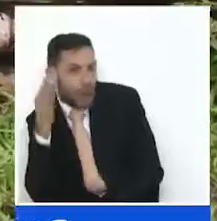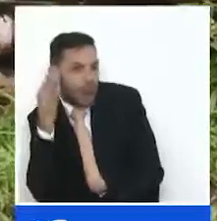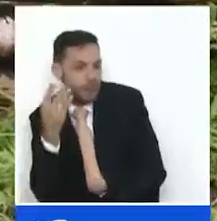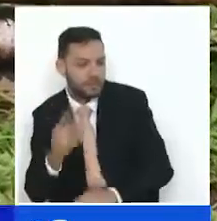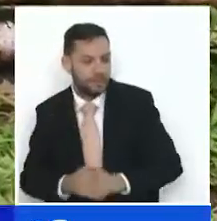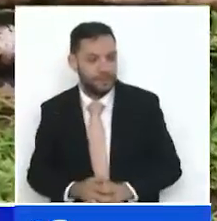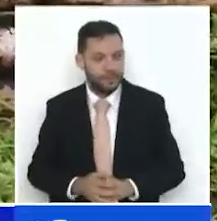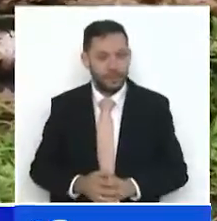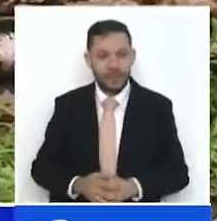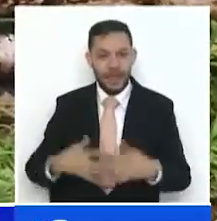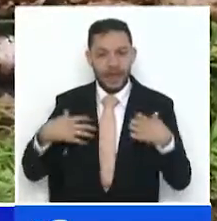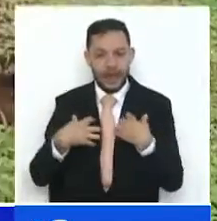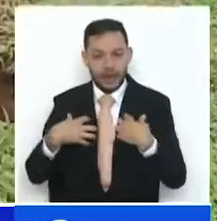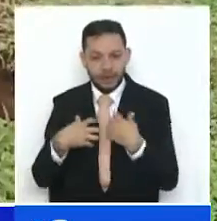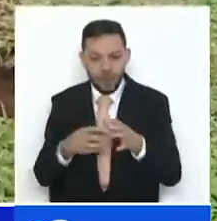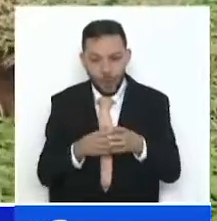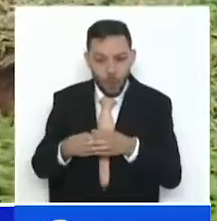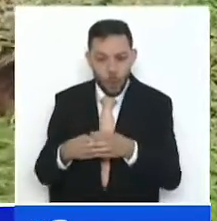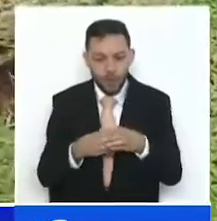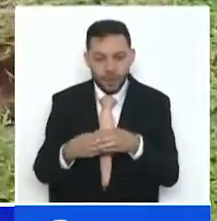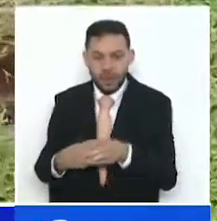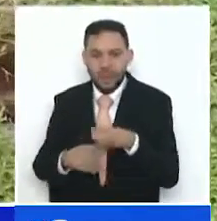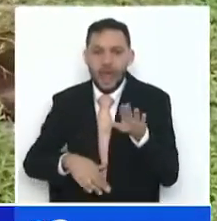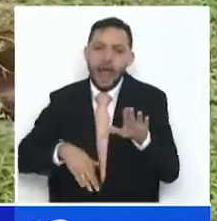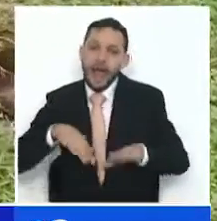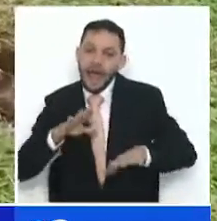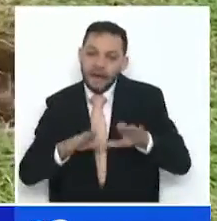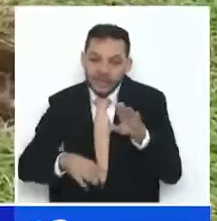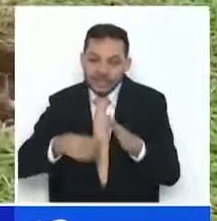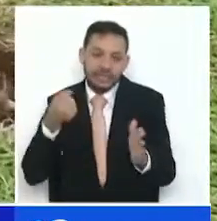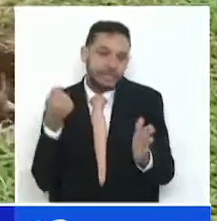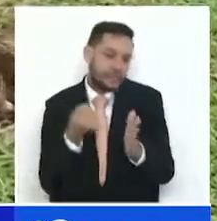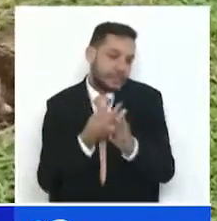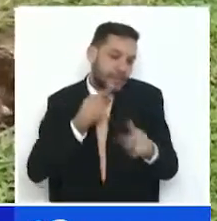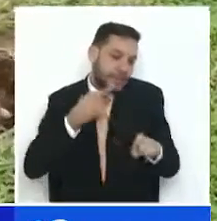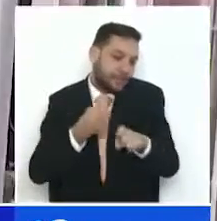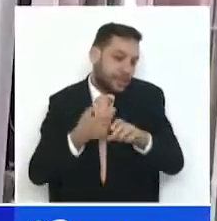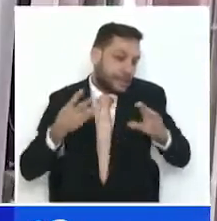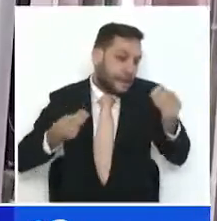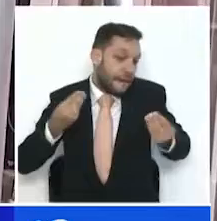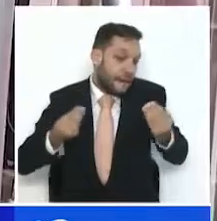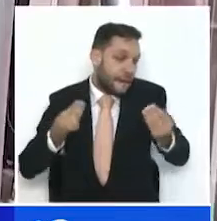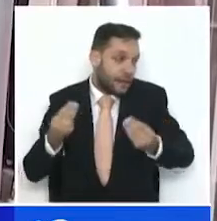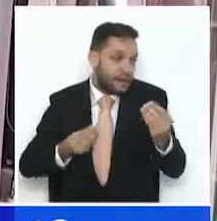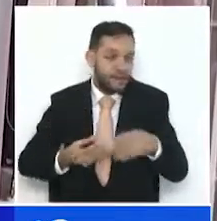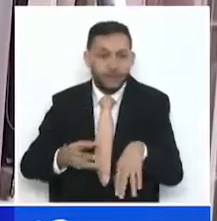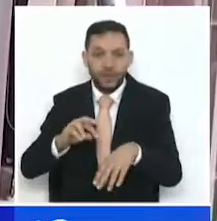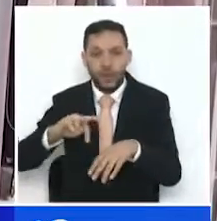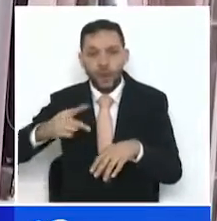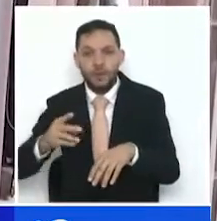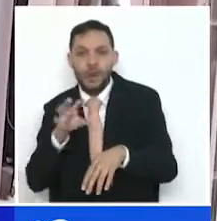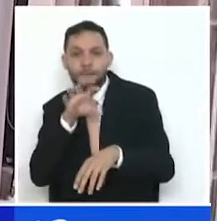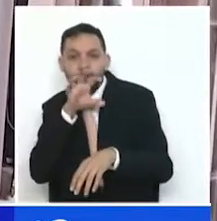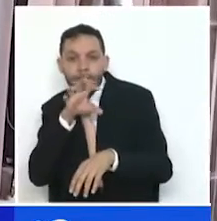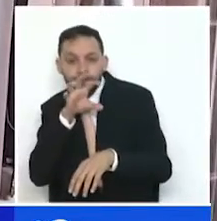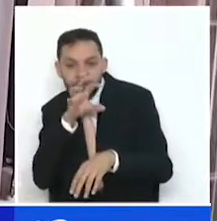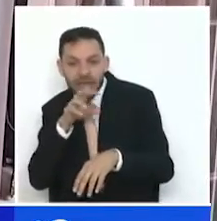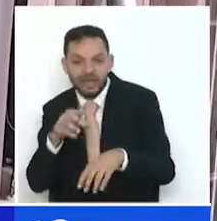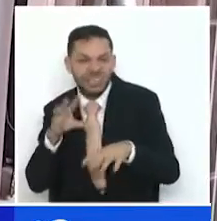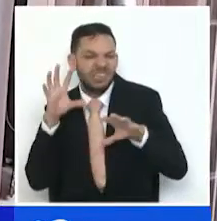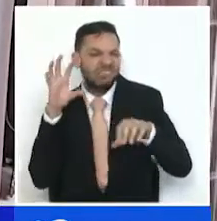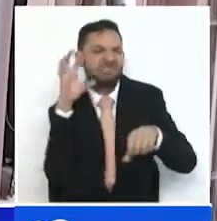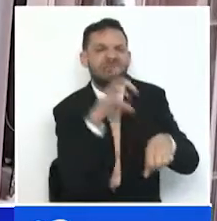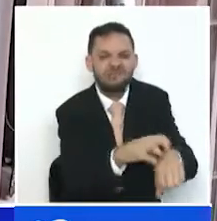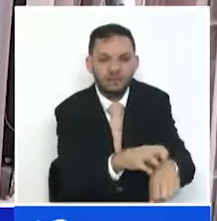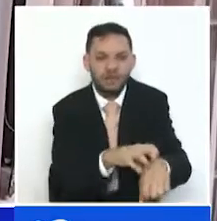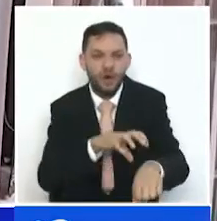Para los animalistas, este tipo de fenómenos son accidentes. Es cuando un animal agrede a otro animal o a un humano